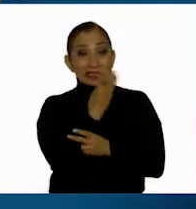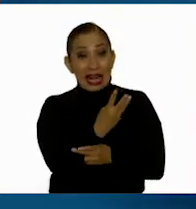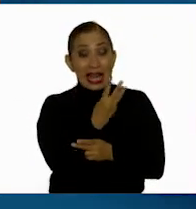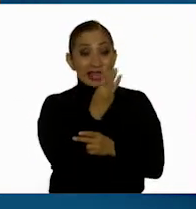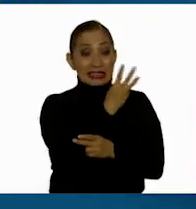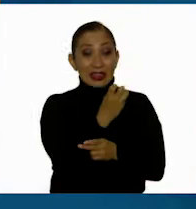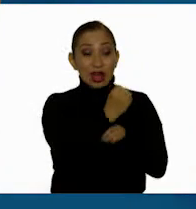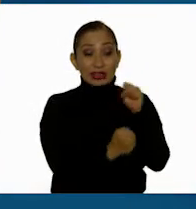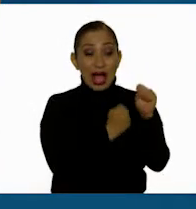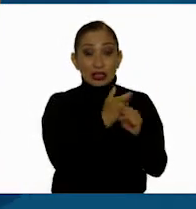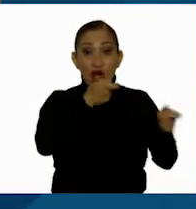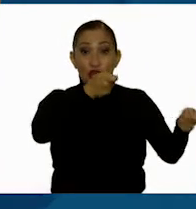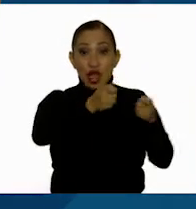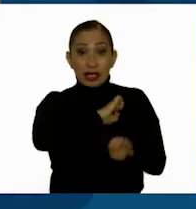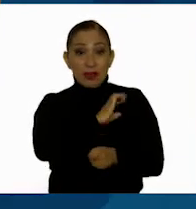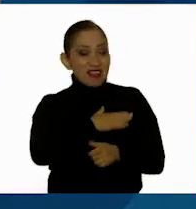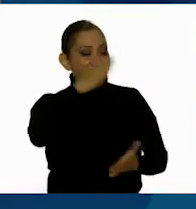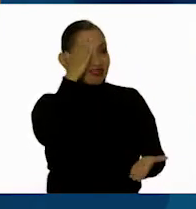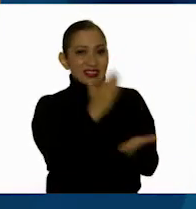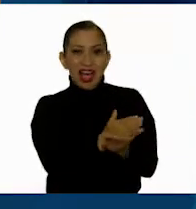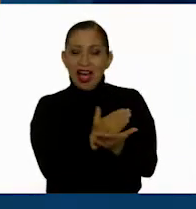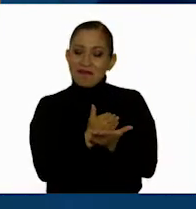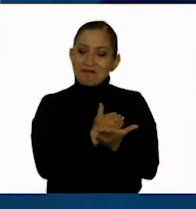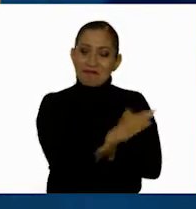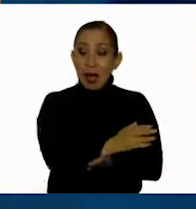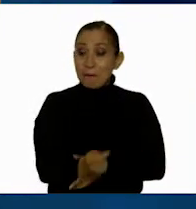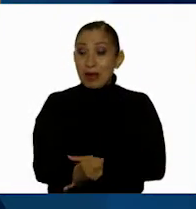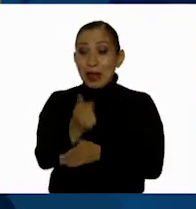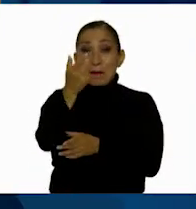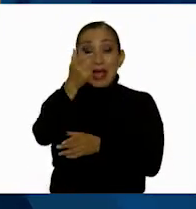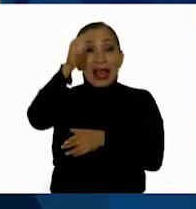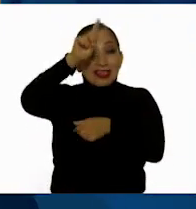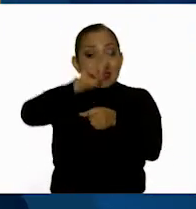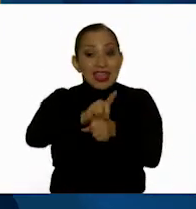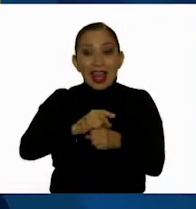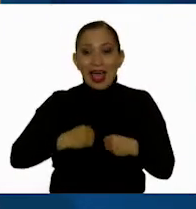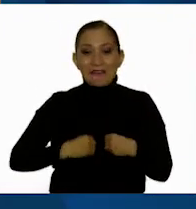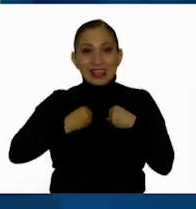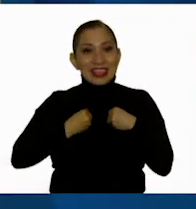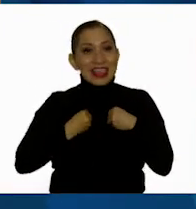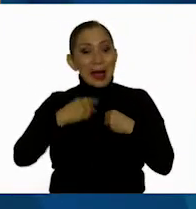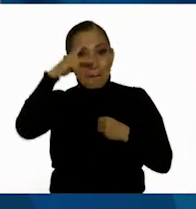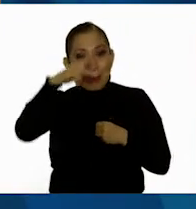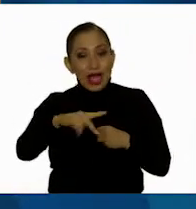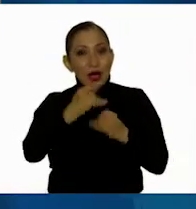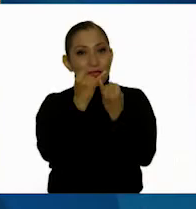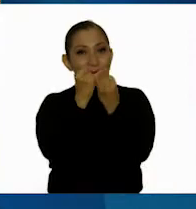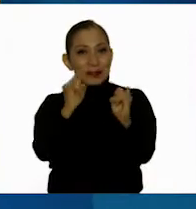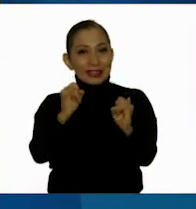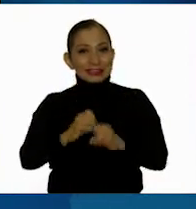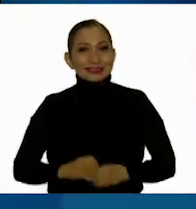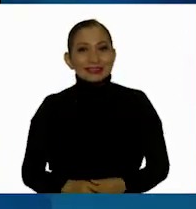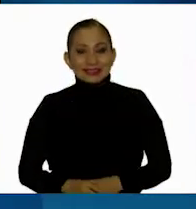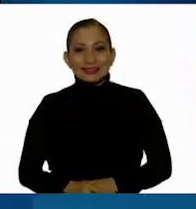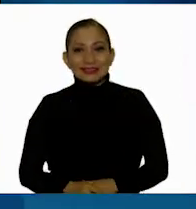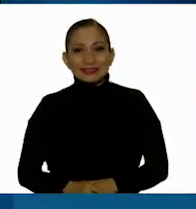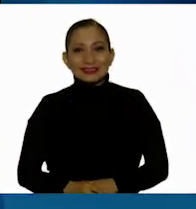dominación española habían terminado. Era el primer día en la vida del México independiente.